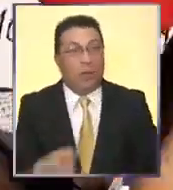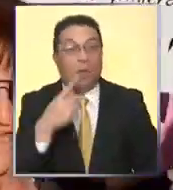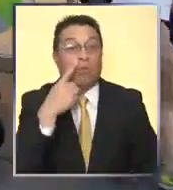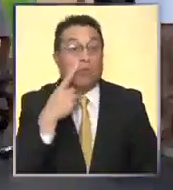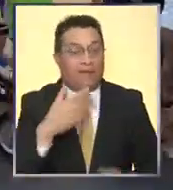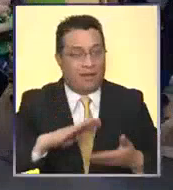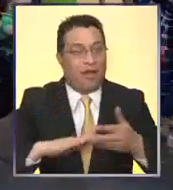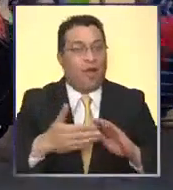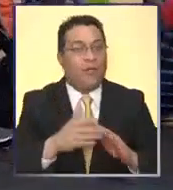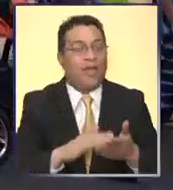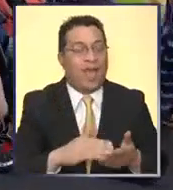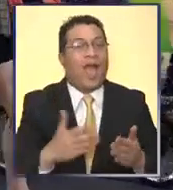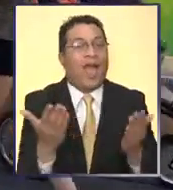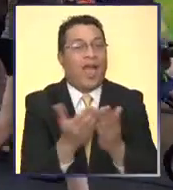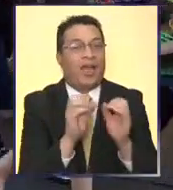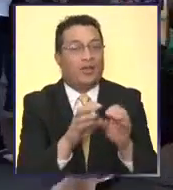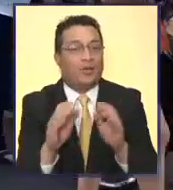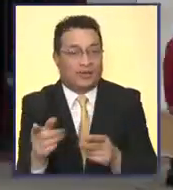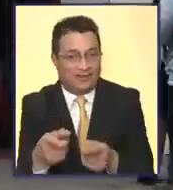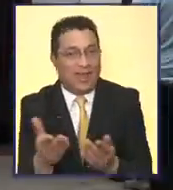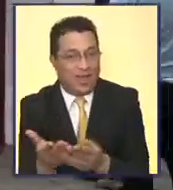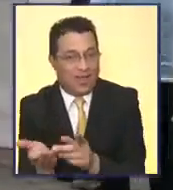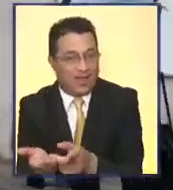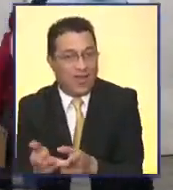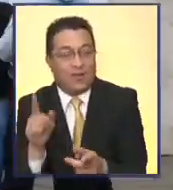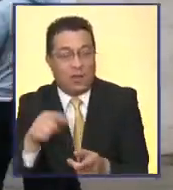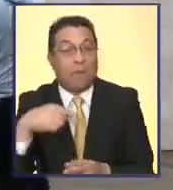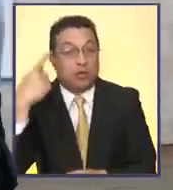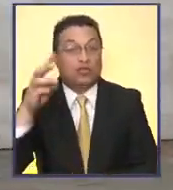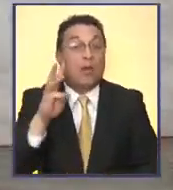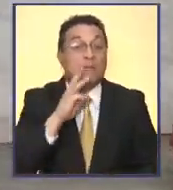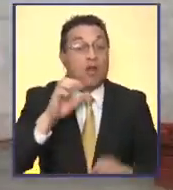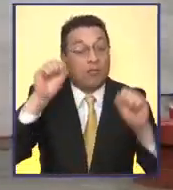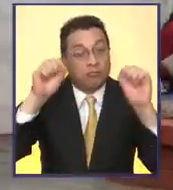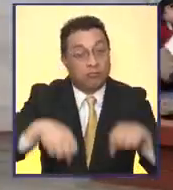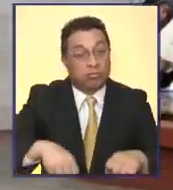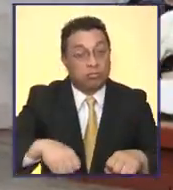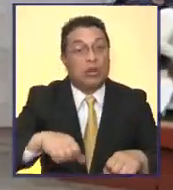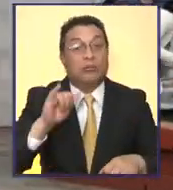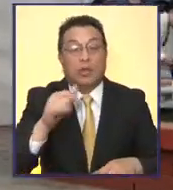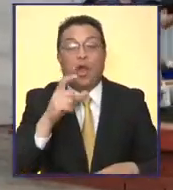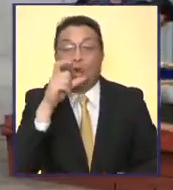educativa de Antilén que deberán aprobar el próximo miércoles para poder seguir con sus cursos.